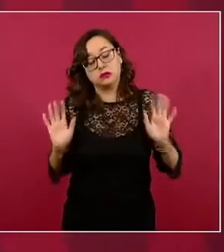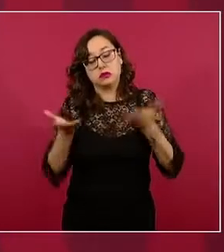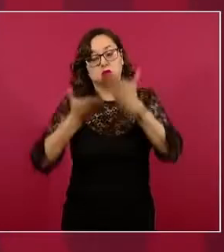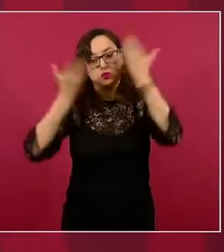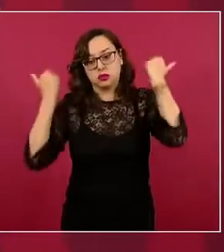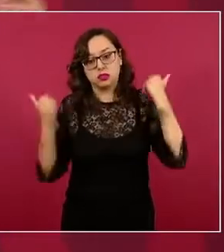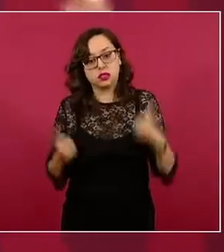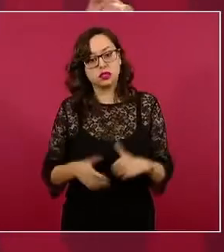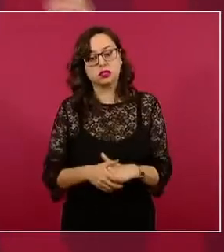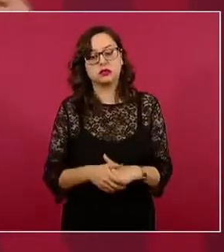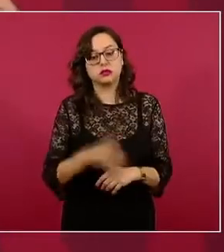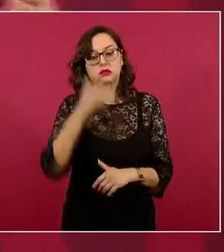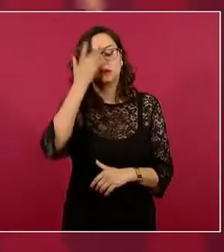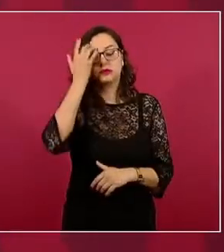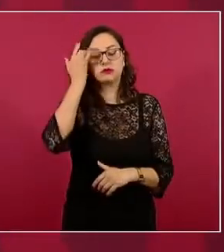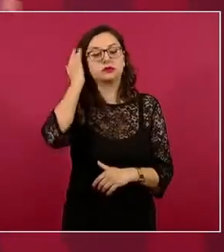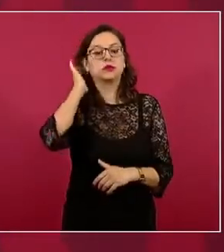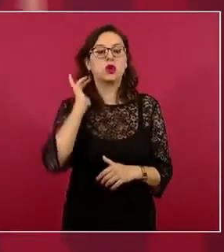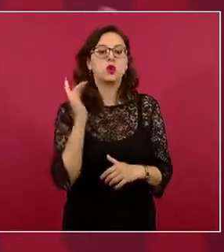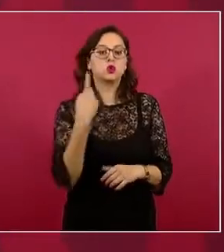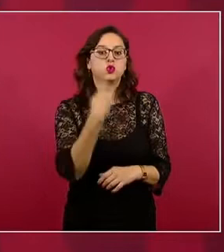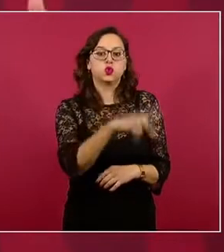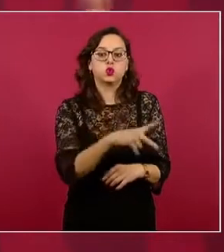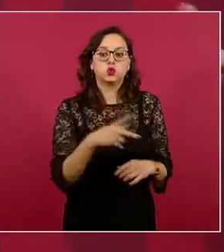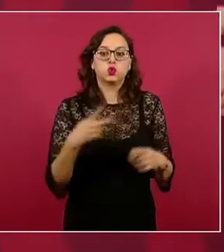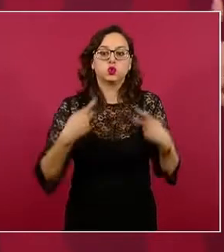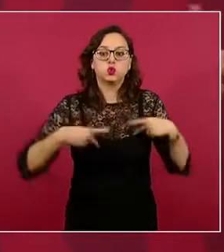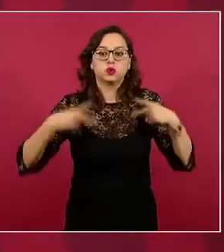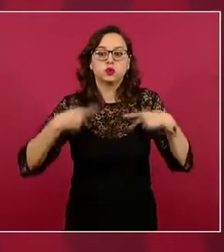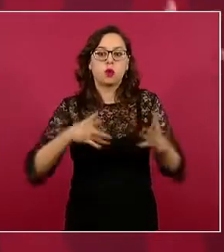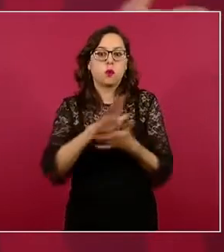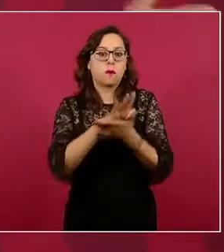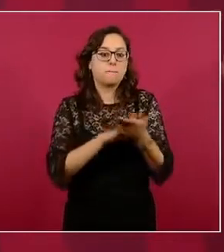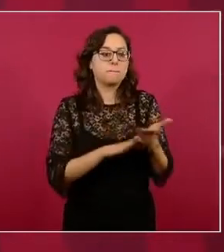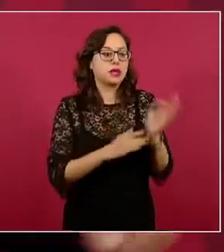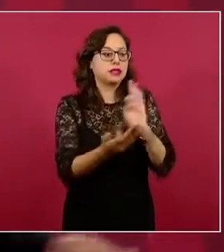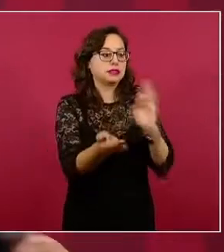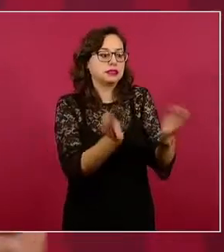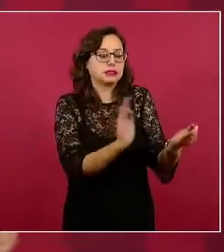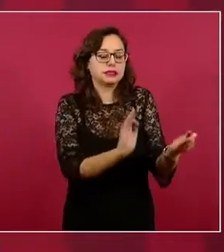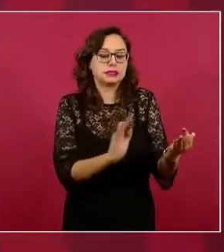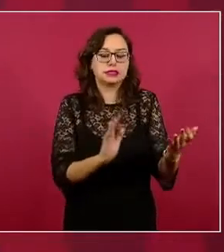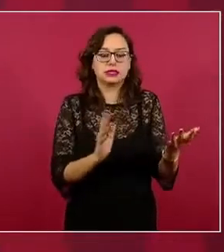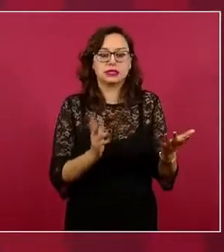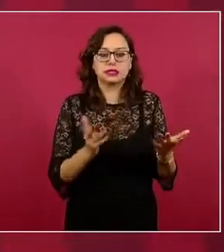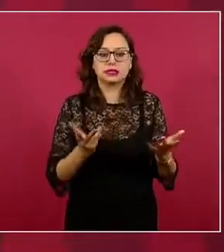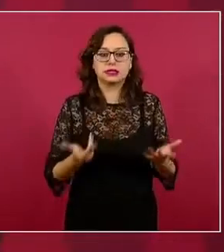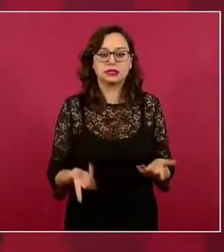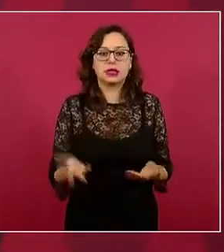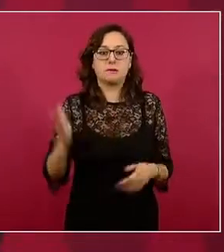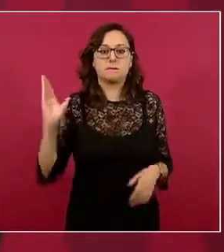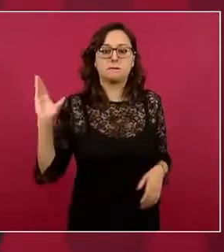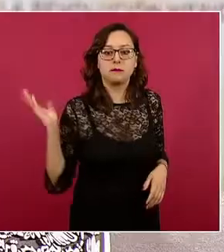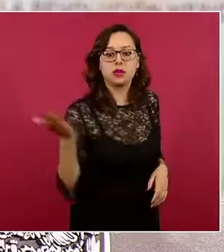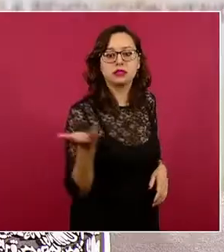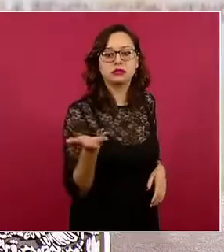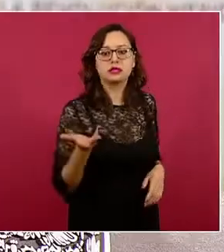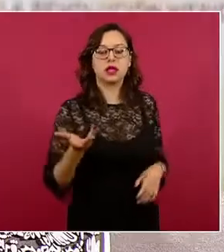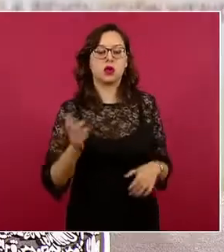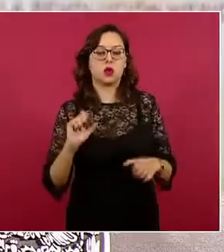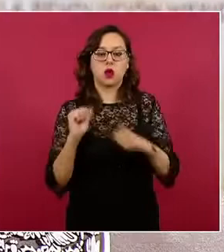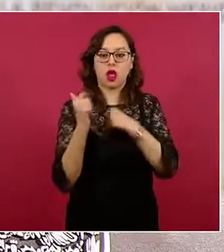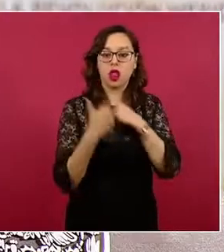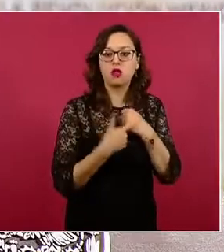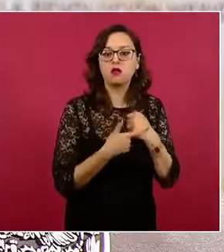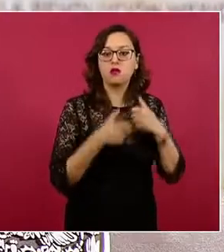la gente cercana, bueno, a los meseros cuando van a